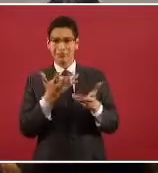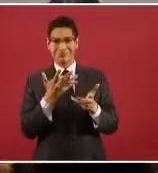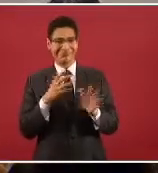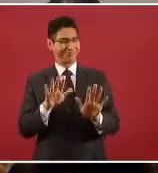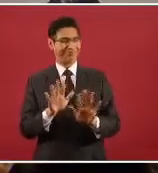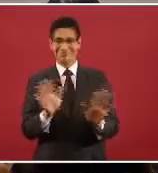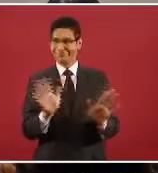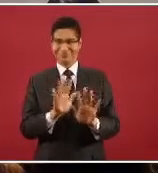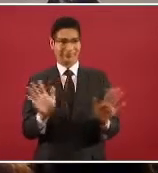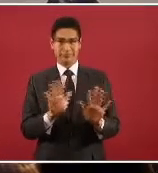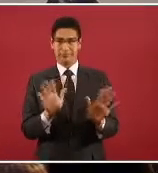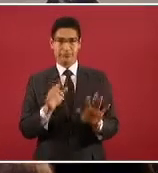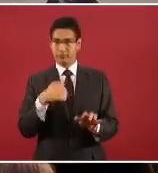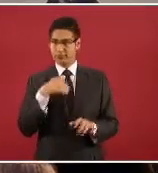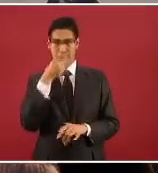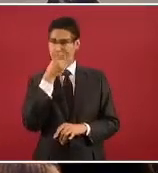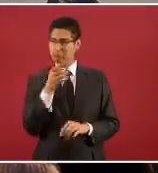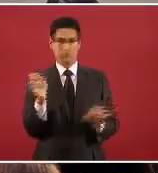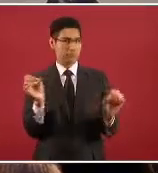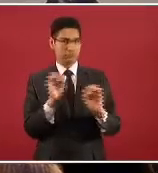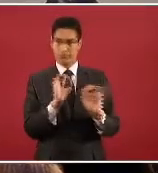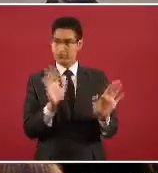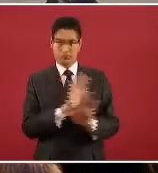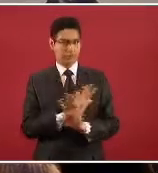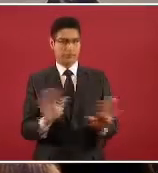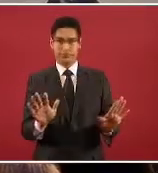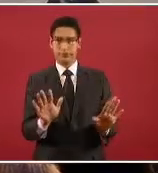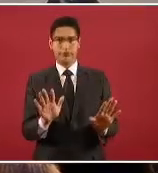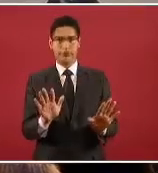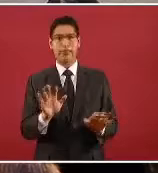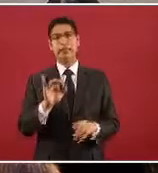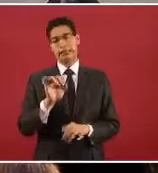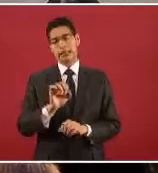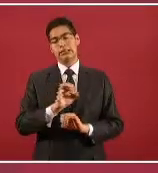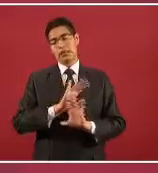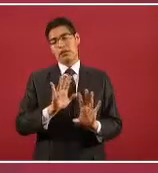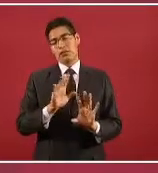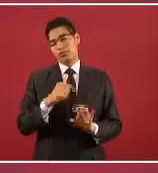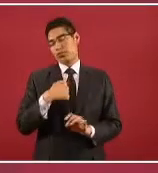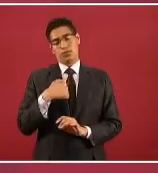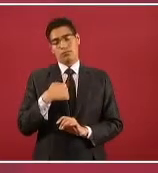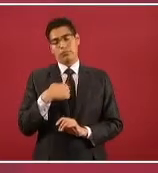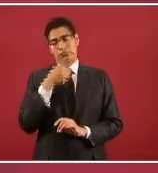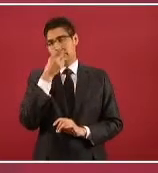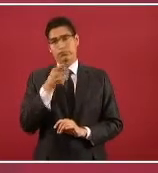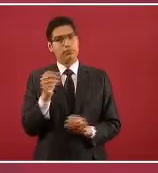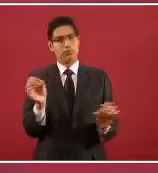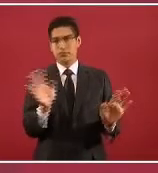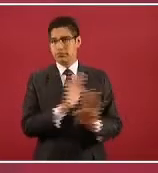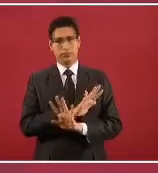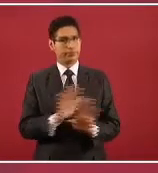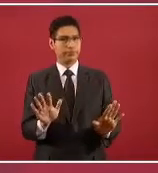de eso por razones obvias, no hablo de eso.